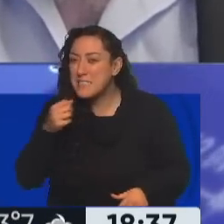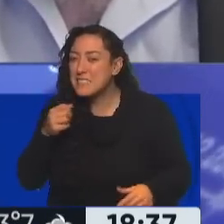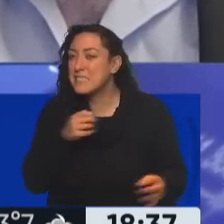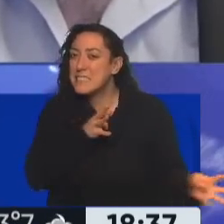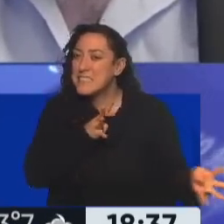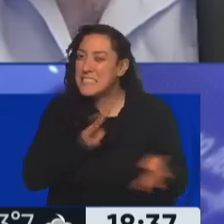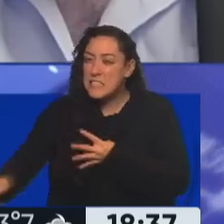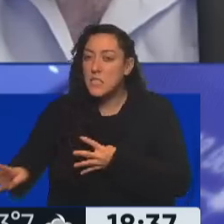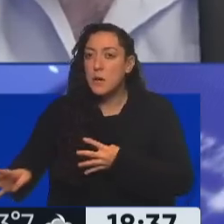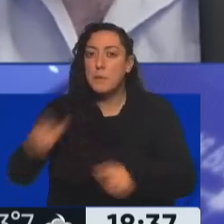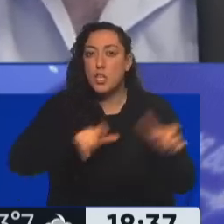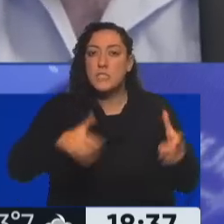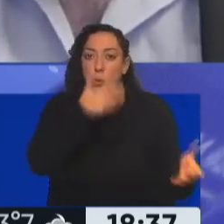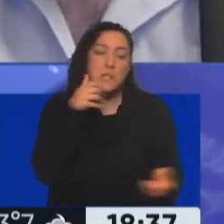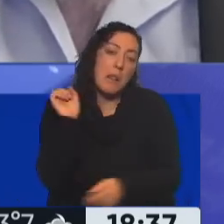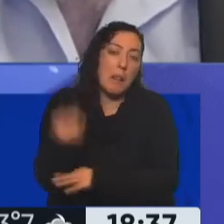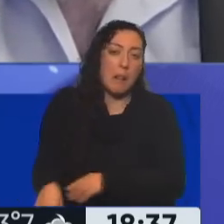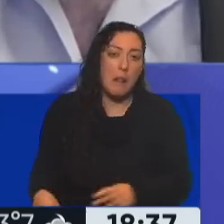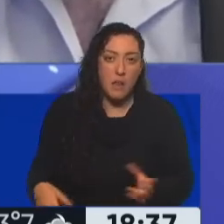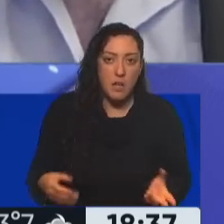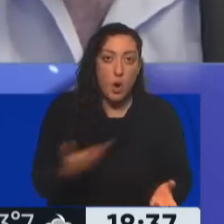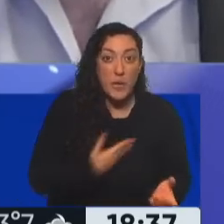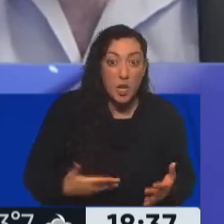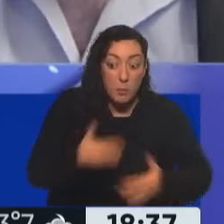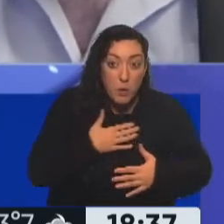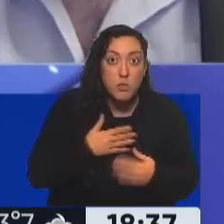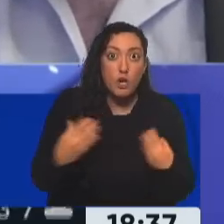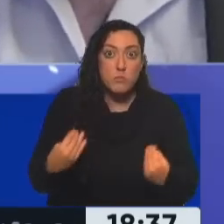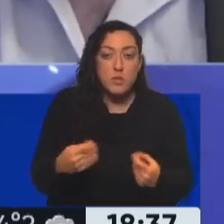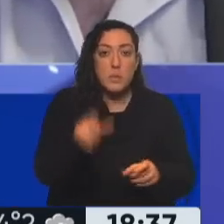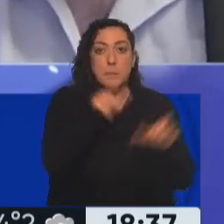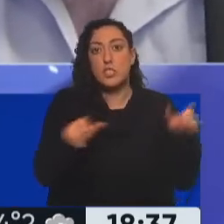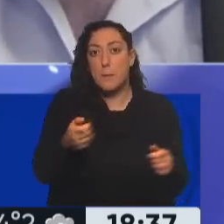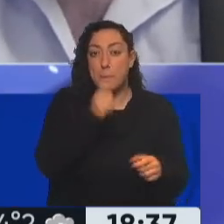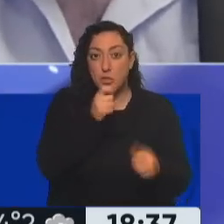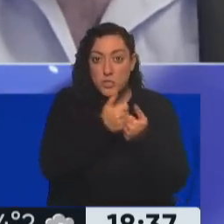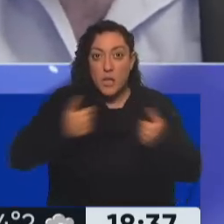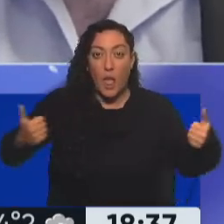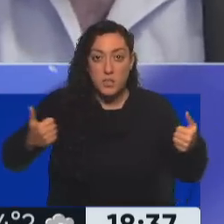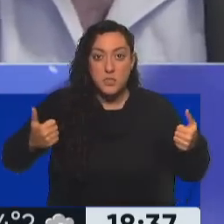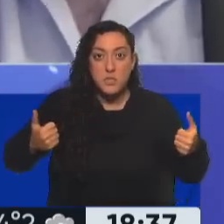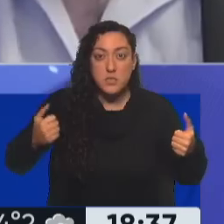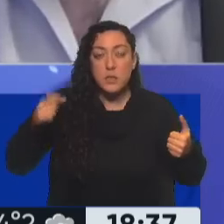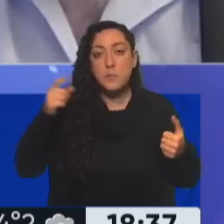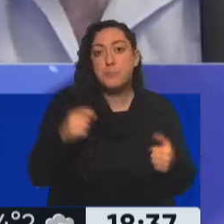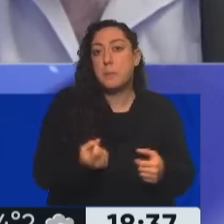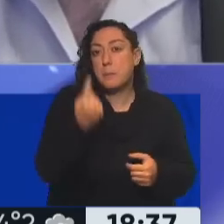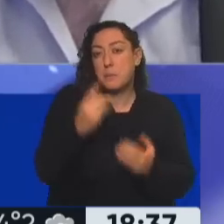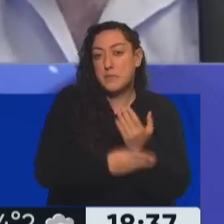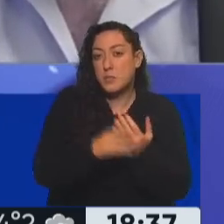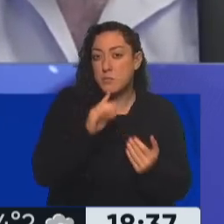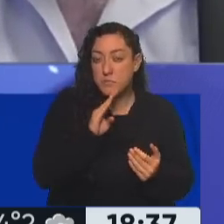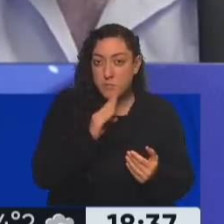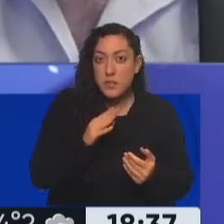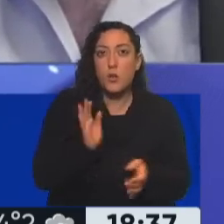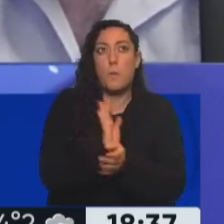la liberación de los secuestrados? Incluso en la conferencia de prensa, uno de los periodistas le hizo una pregunta a Netanyahu en nombre de la madre